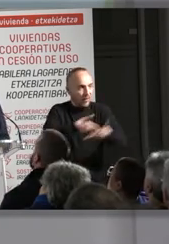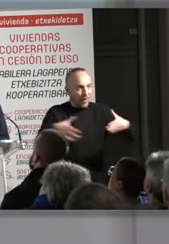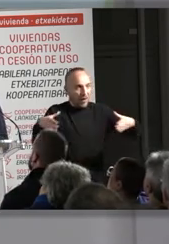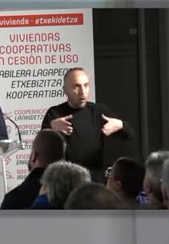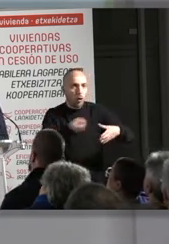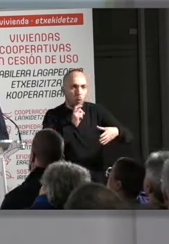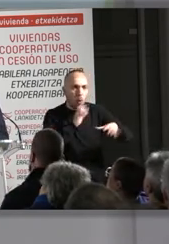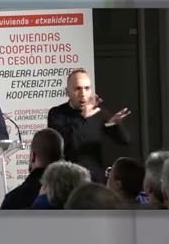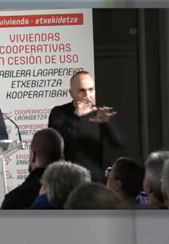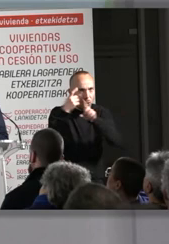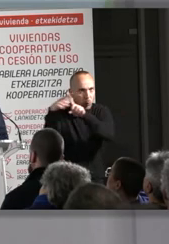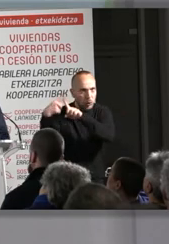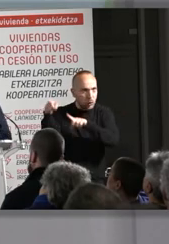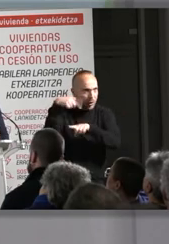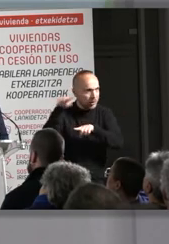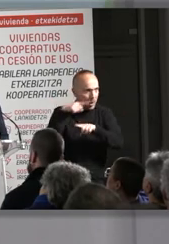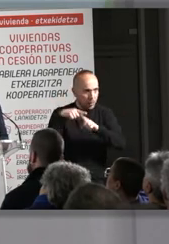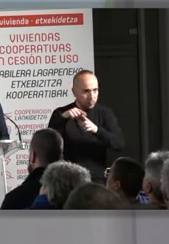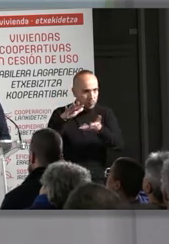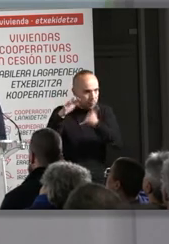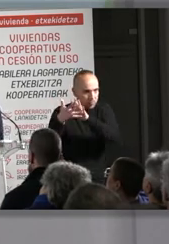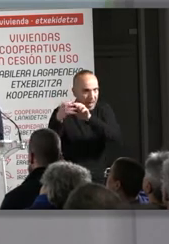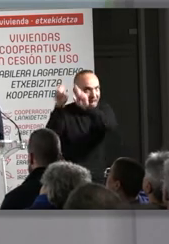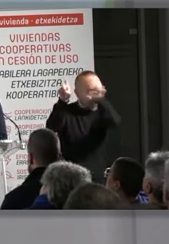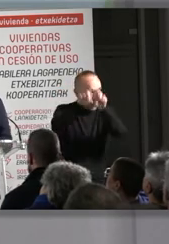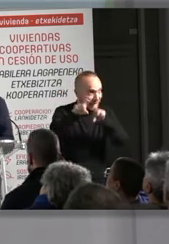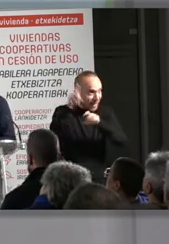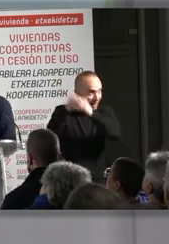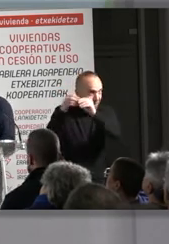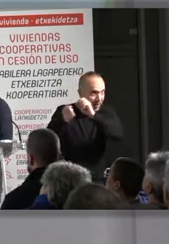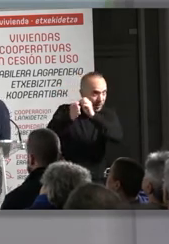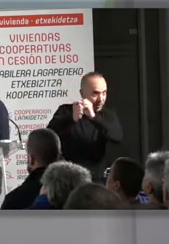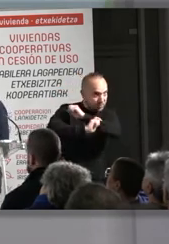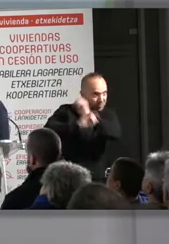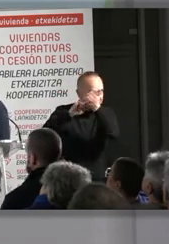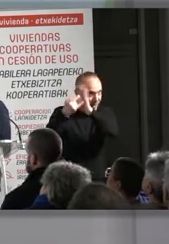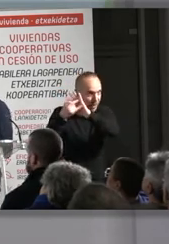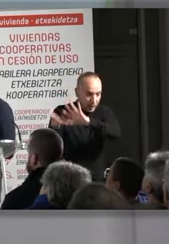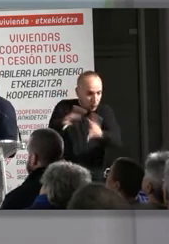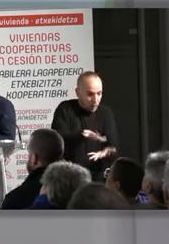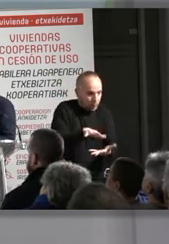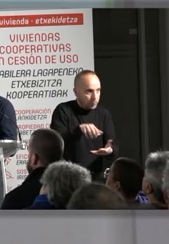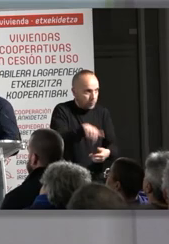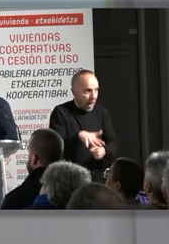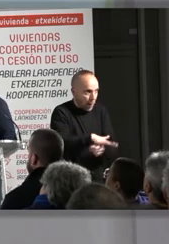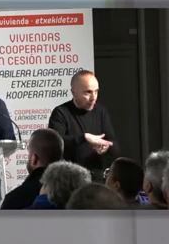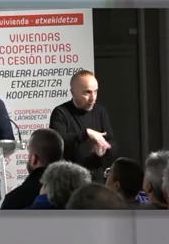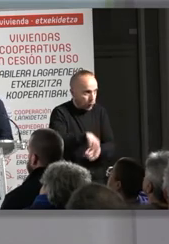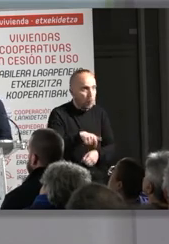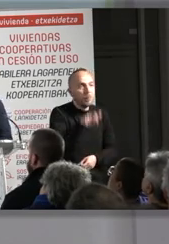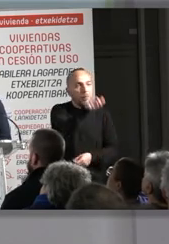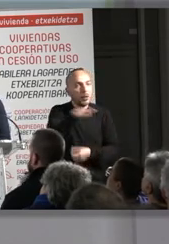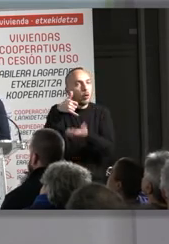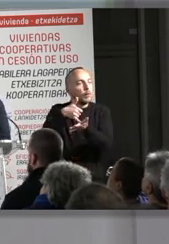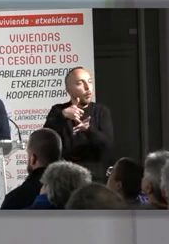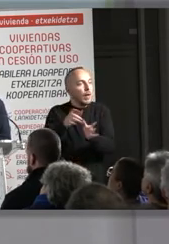cosas y muchas claves que se están desarrollando también en el mundo de la empresa, pues también traerlas en este ámbito también. Y personas también con vulnerabilidad, hay